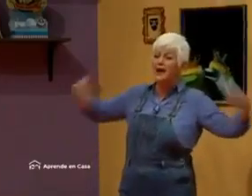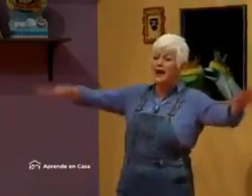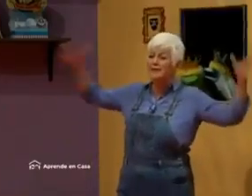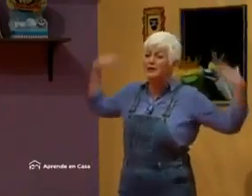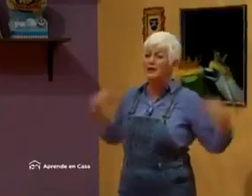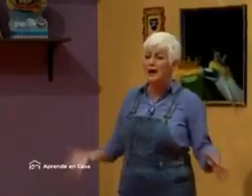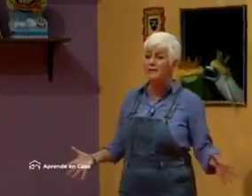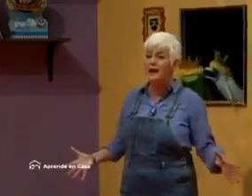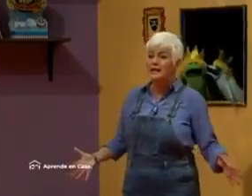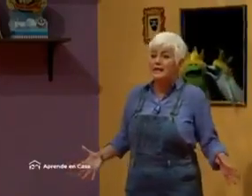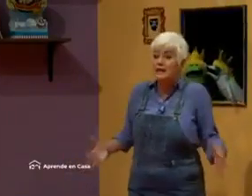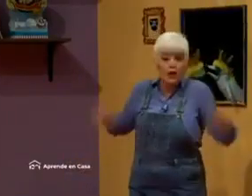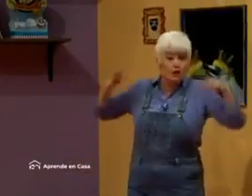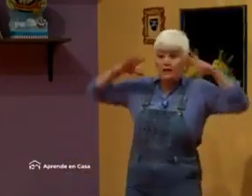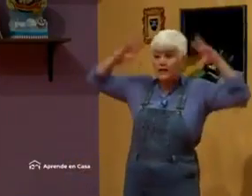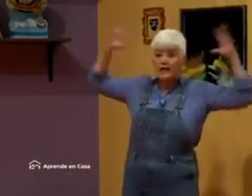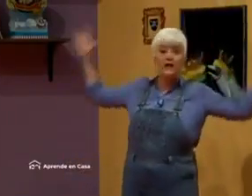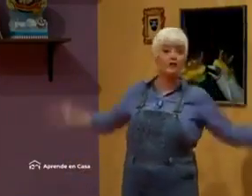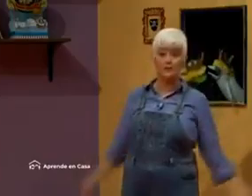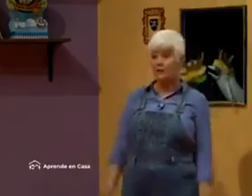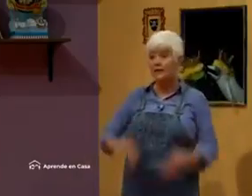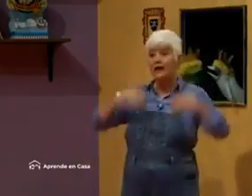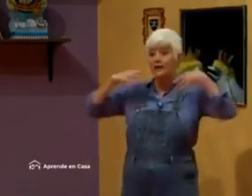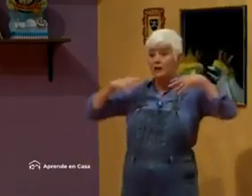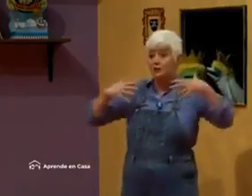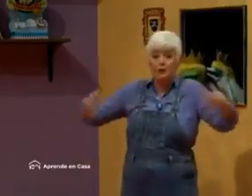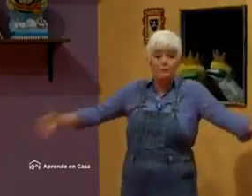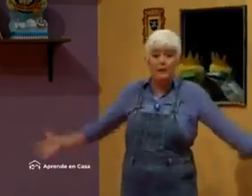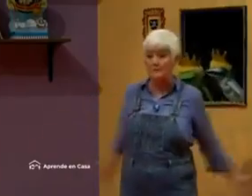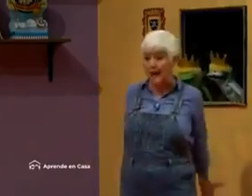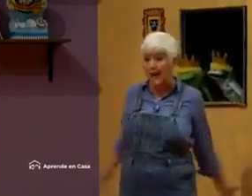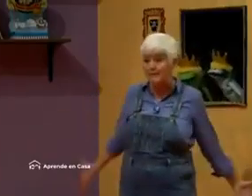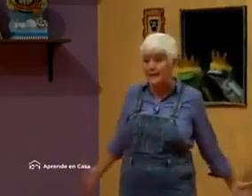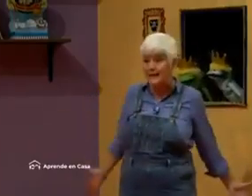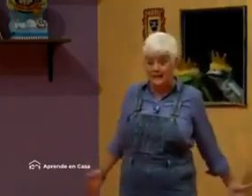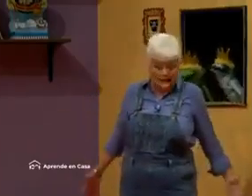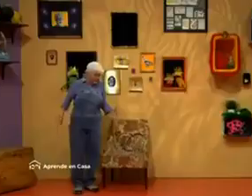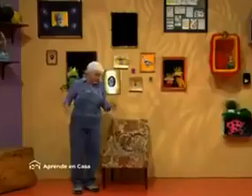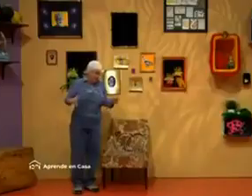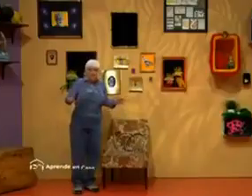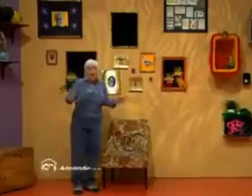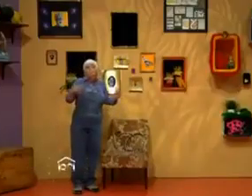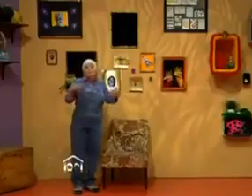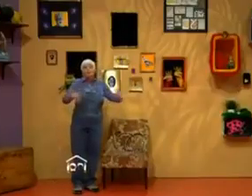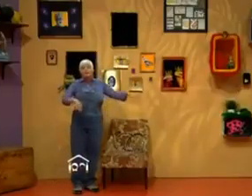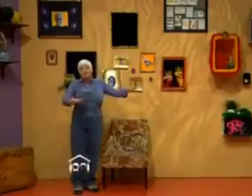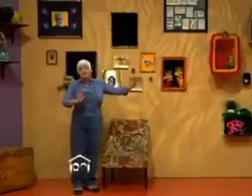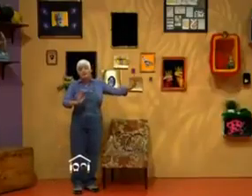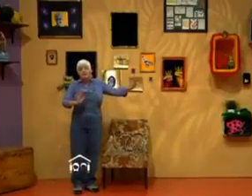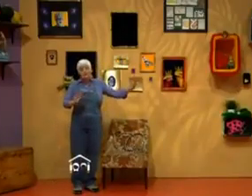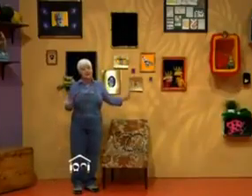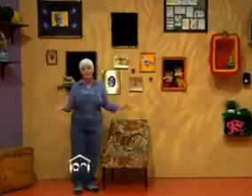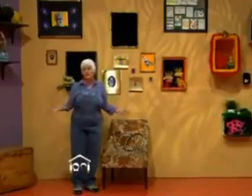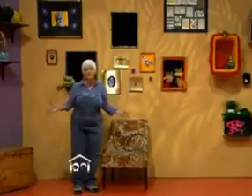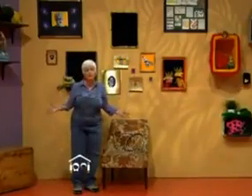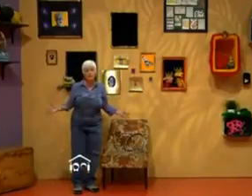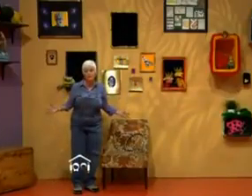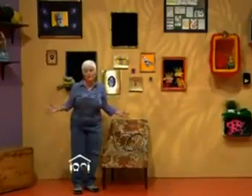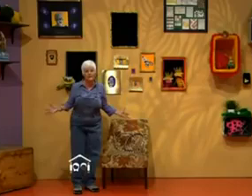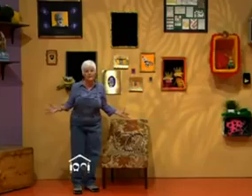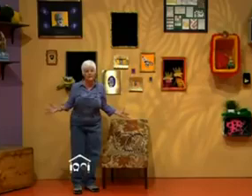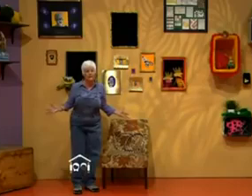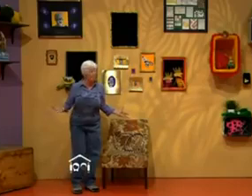lloraba, lloraba, lloraba. Y todos en el reino se ponían su impermeable. Y apenas así, el rey